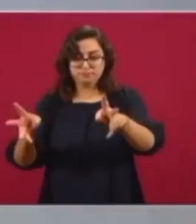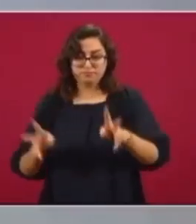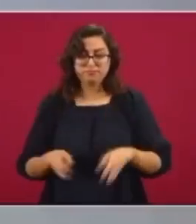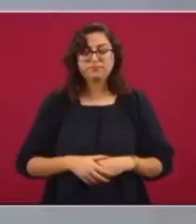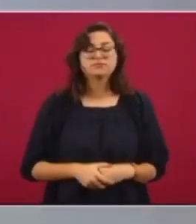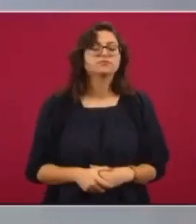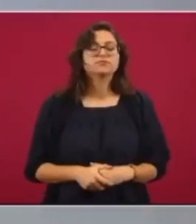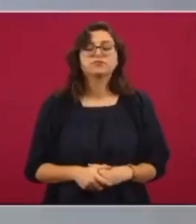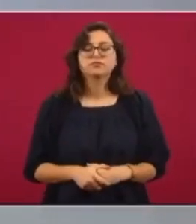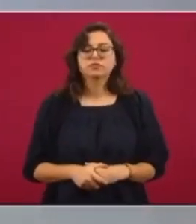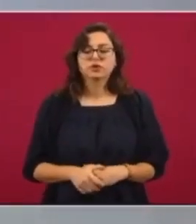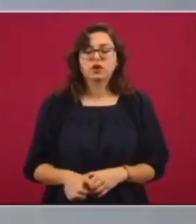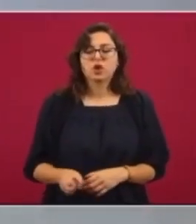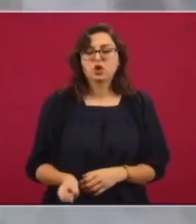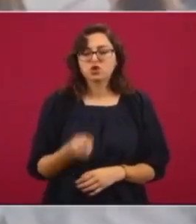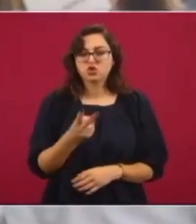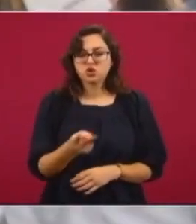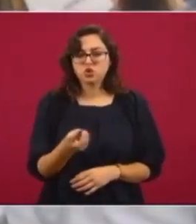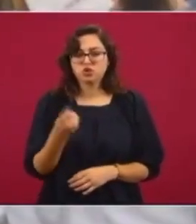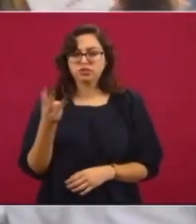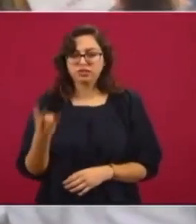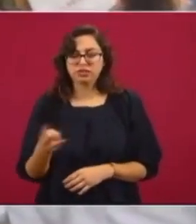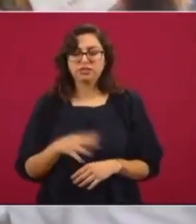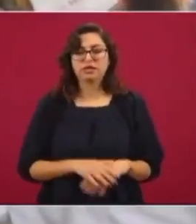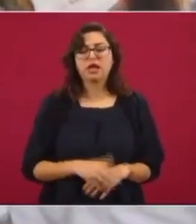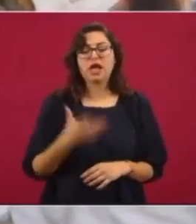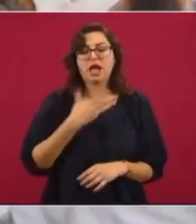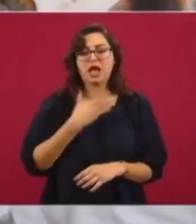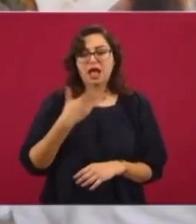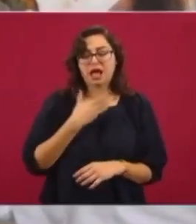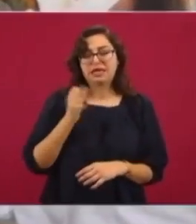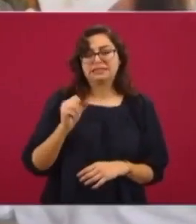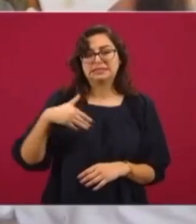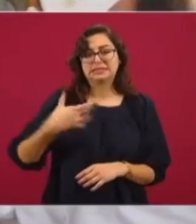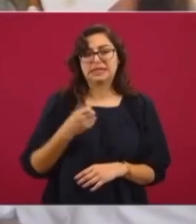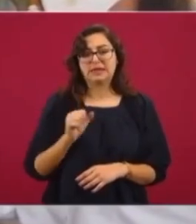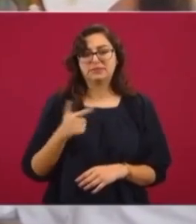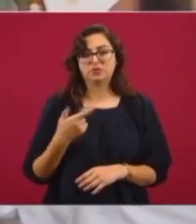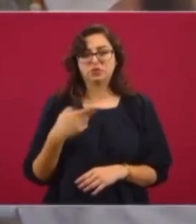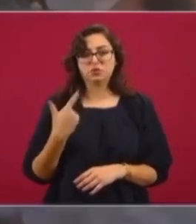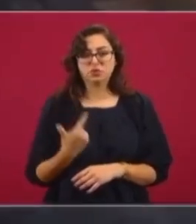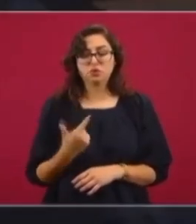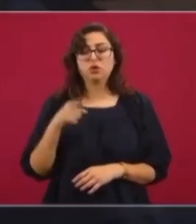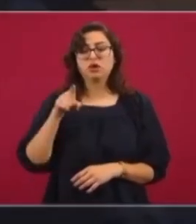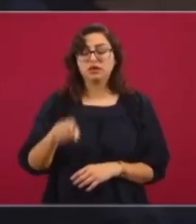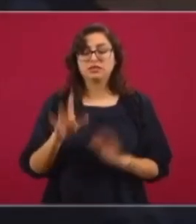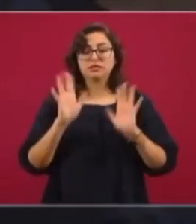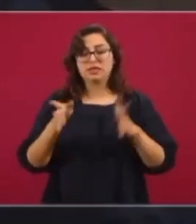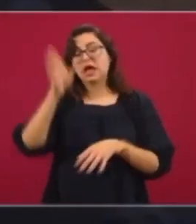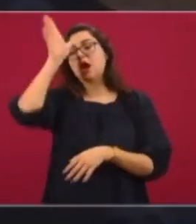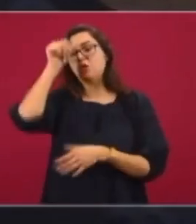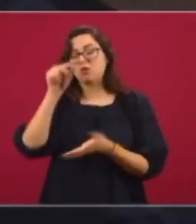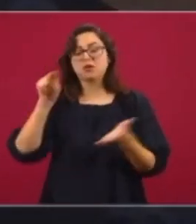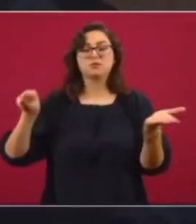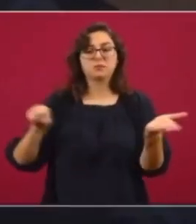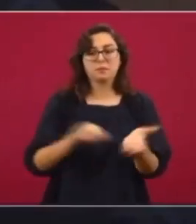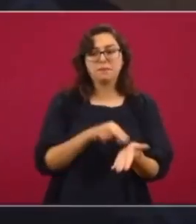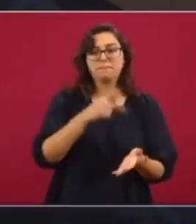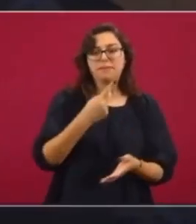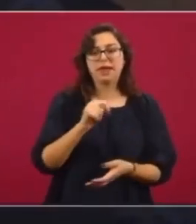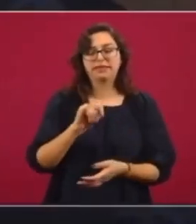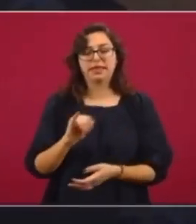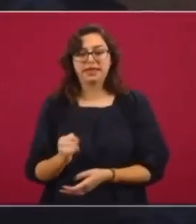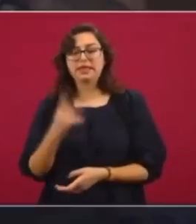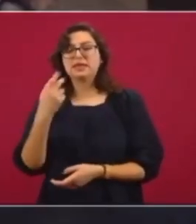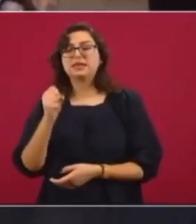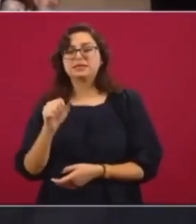los paquetes 2 y 3, a cargo de Samsung, se ha firmado la segunda etapa entre la filial de Pemex PTI y Samsung, una vez que se ha concluido